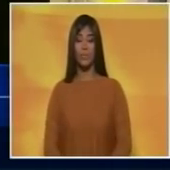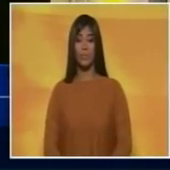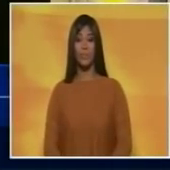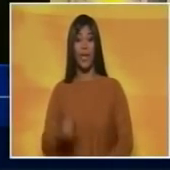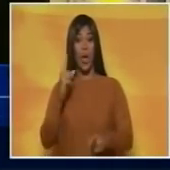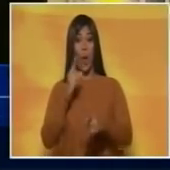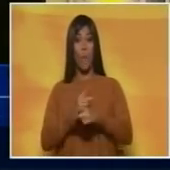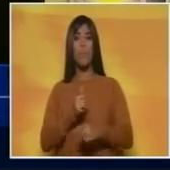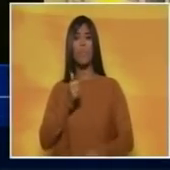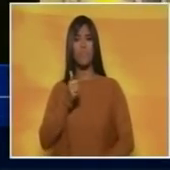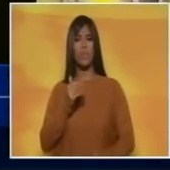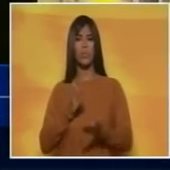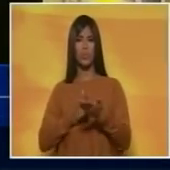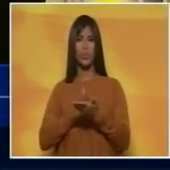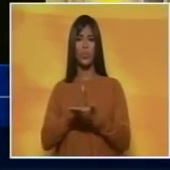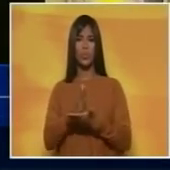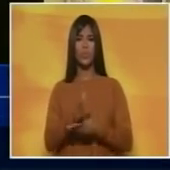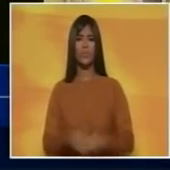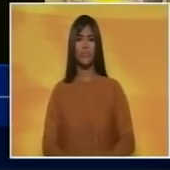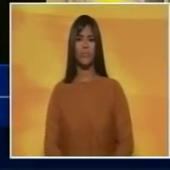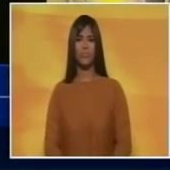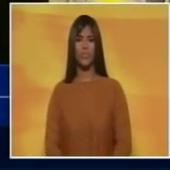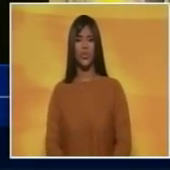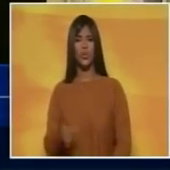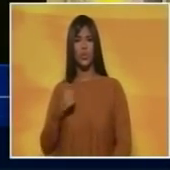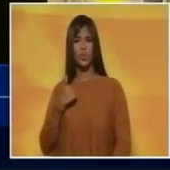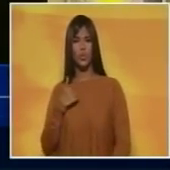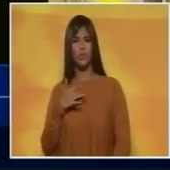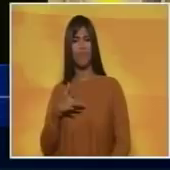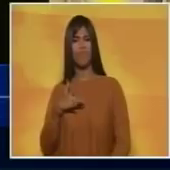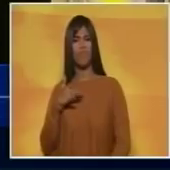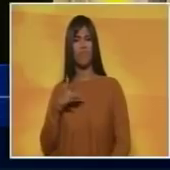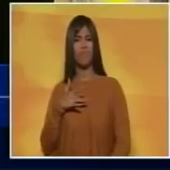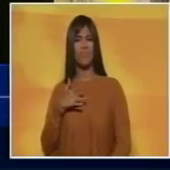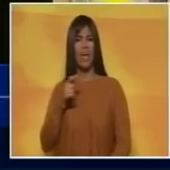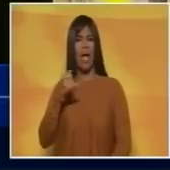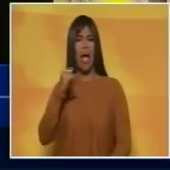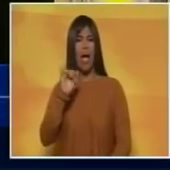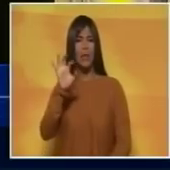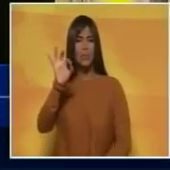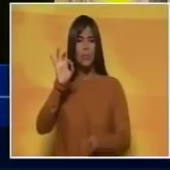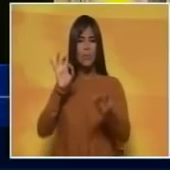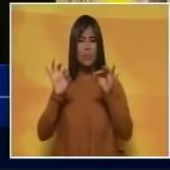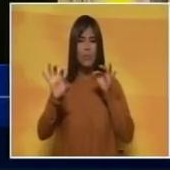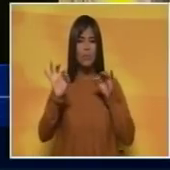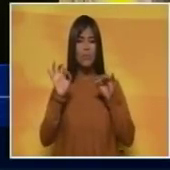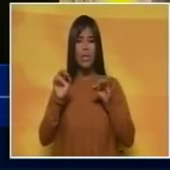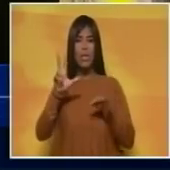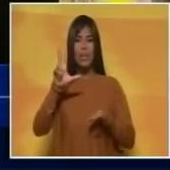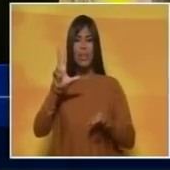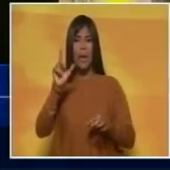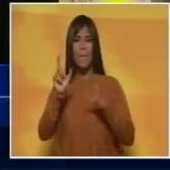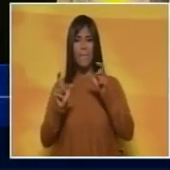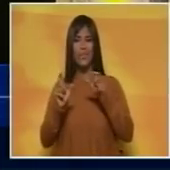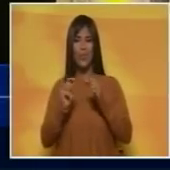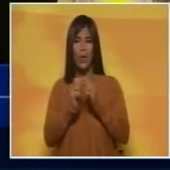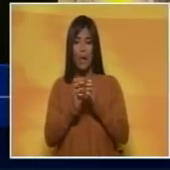competencia va bien. Yo siento que hay tres que se están separando del